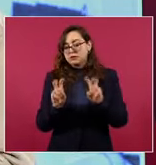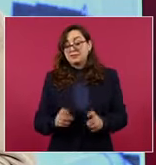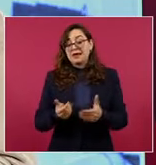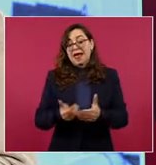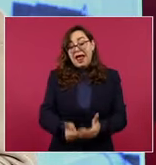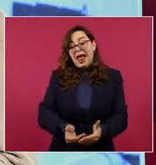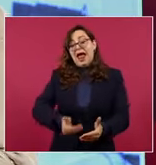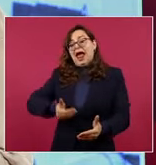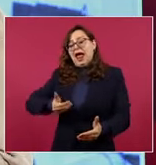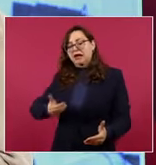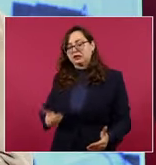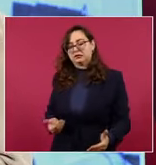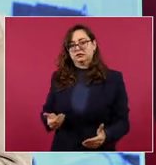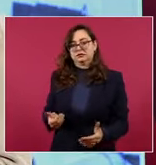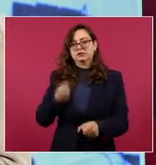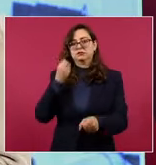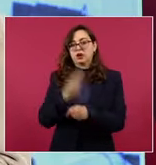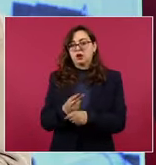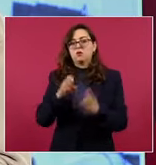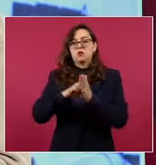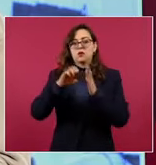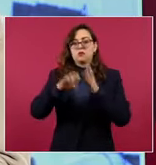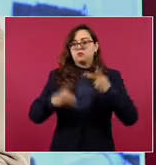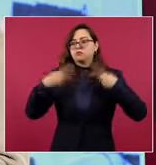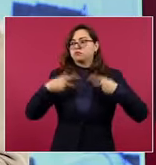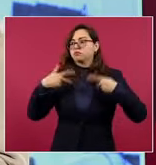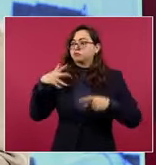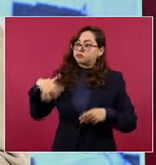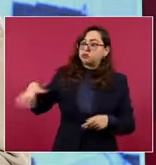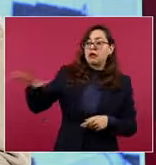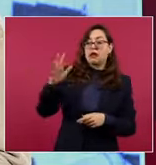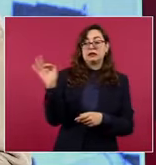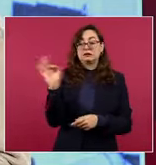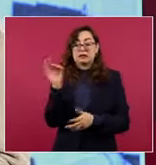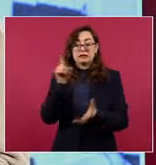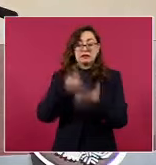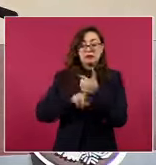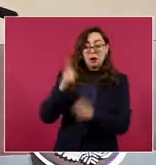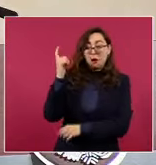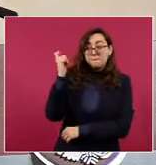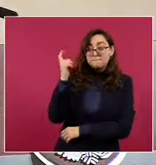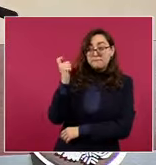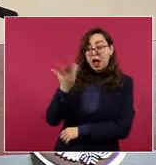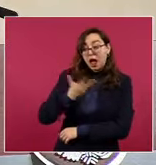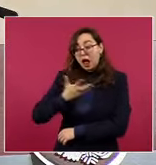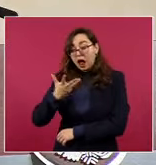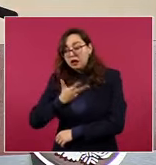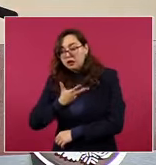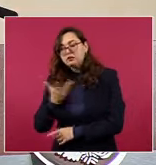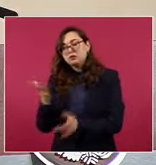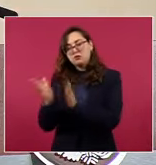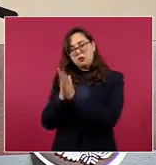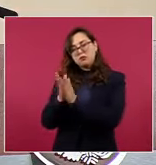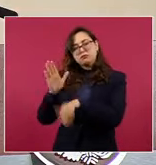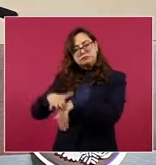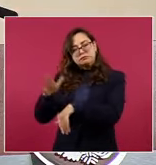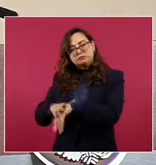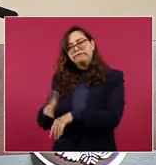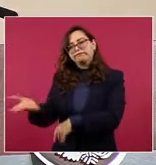desarme voluntario, con el propósito de concientizar a la población sobre el riesgo que representa el uso de armas de fuego